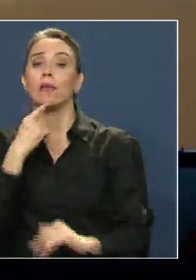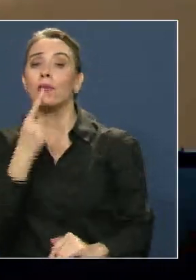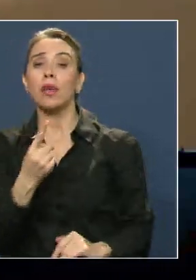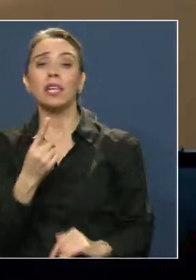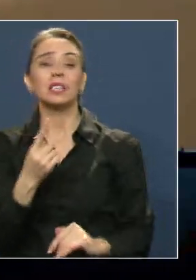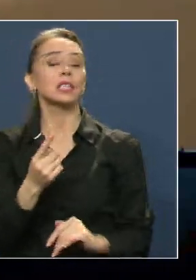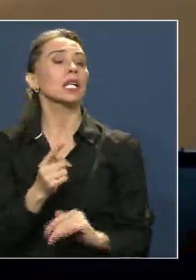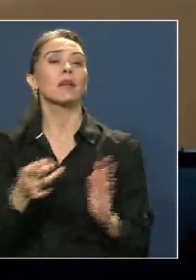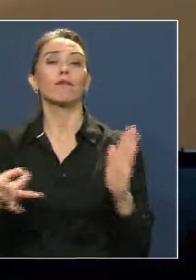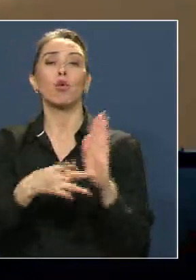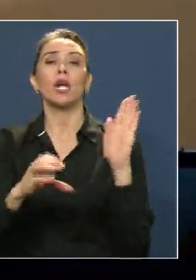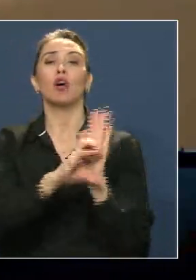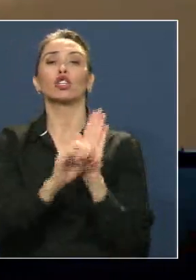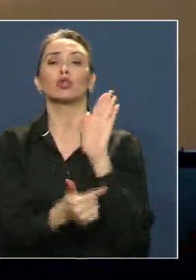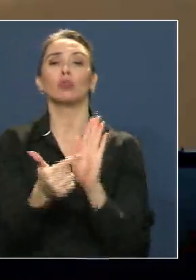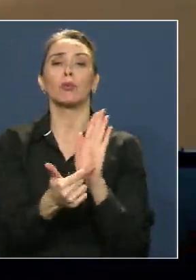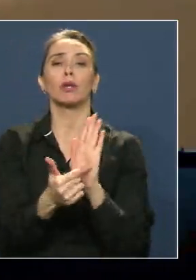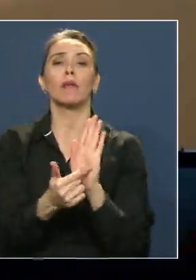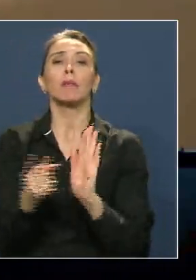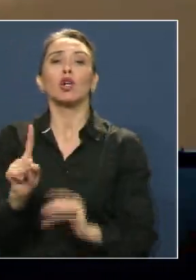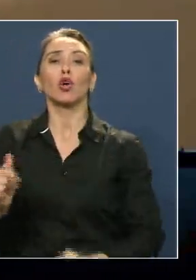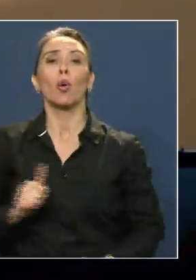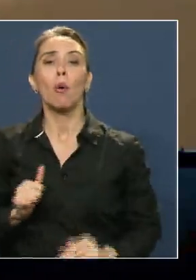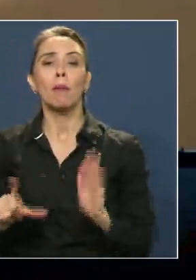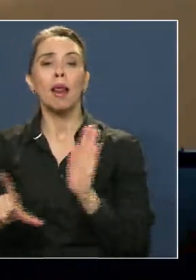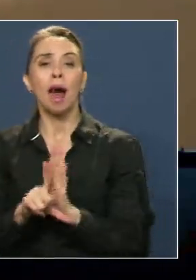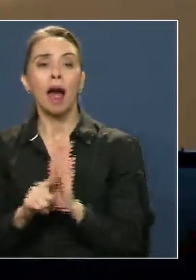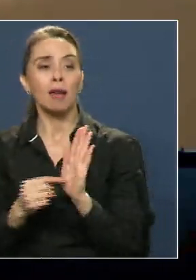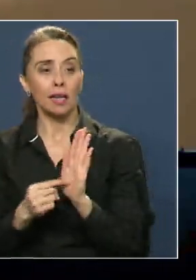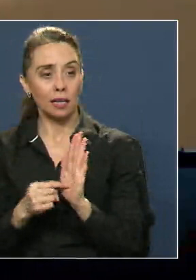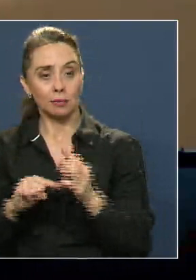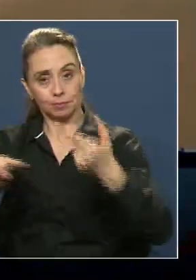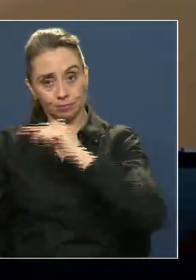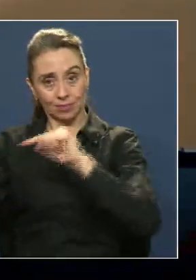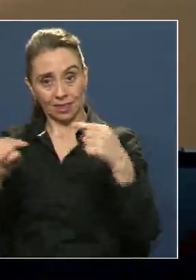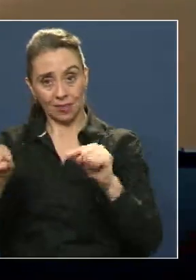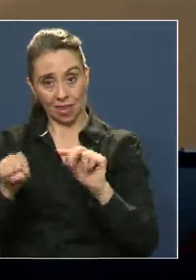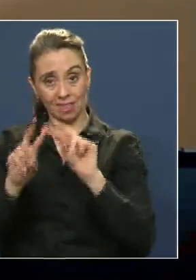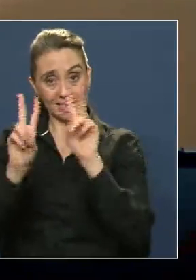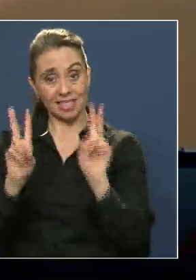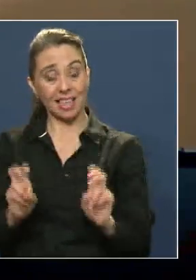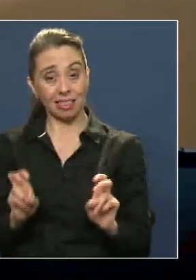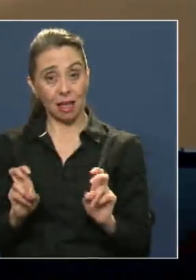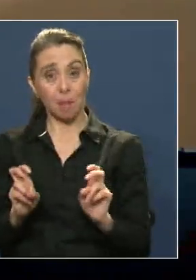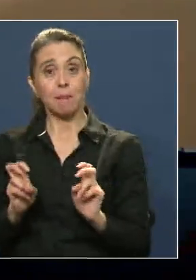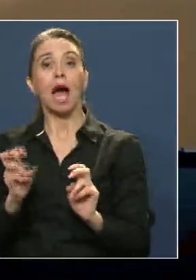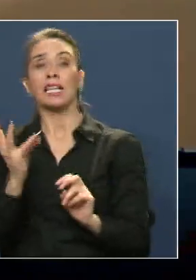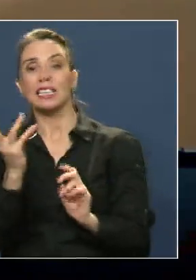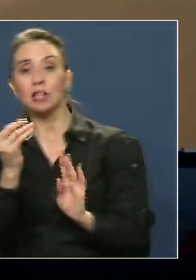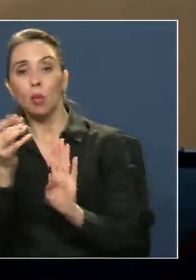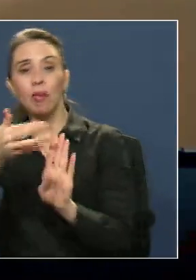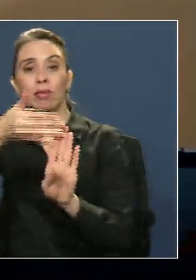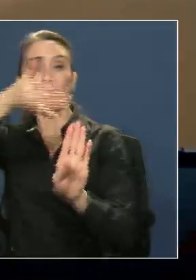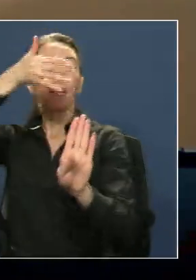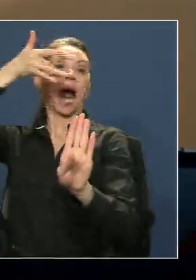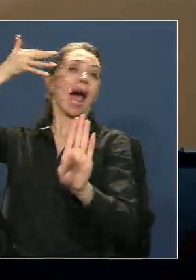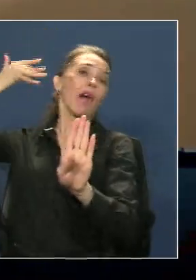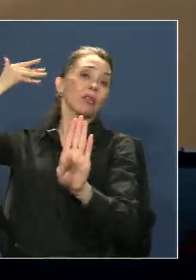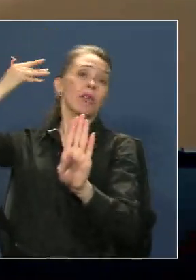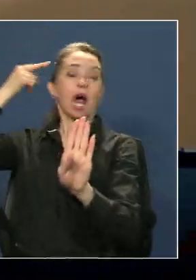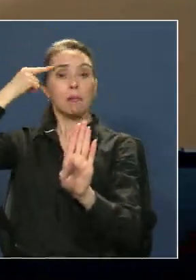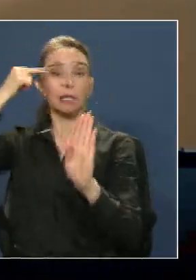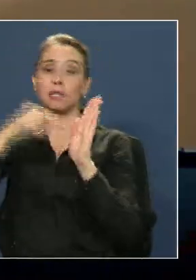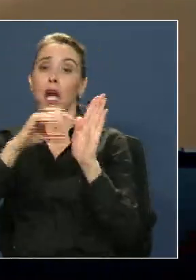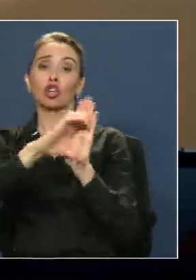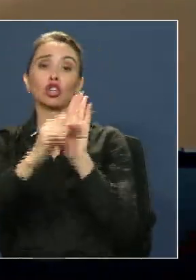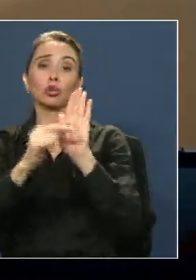ley. Si uno quisiera dar un debate en esta materia, habría que pensar en una reforma